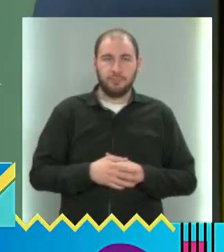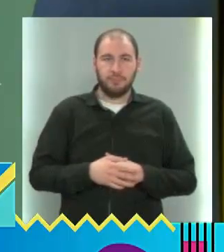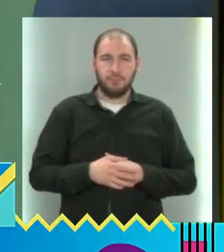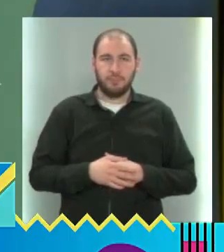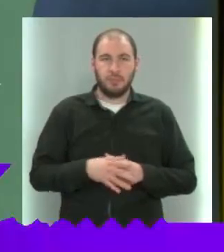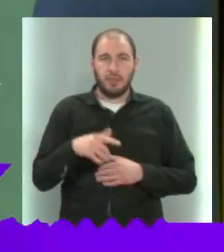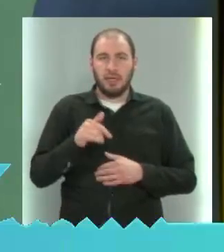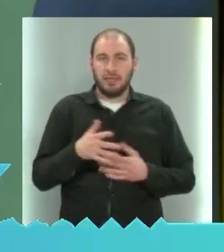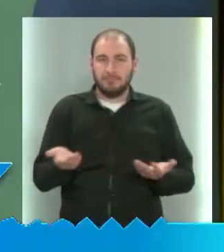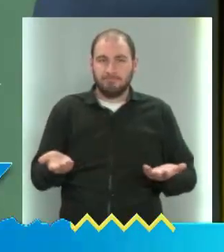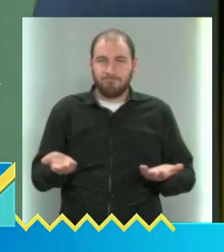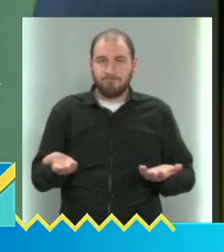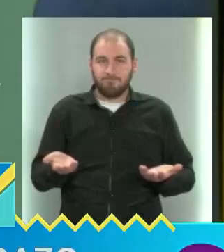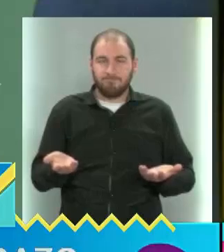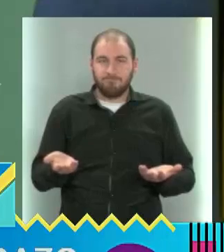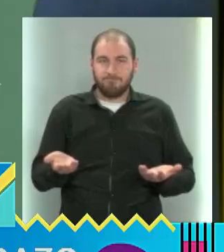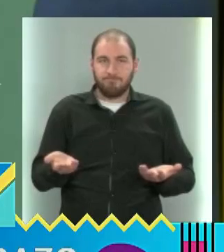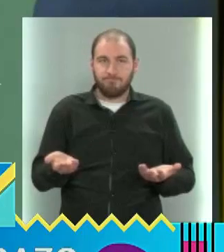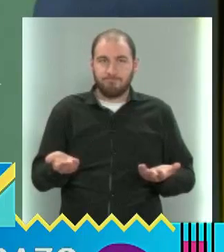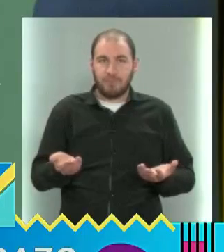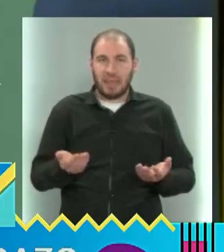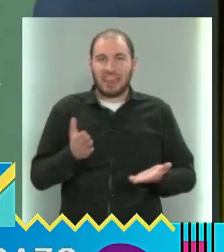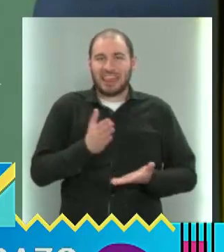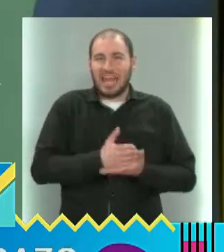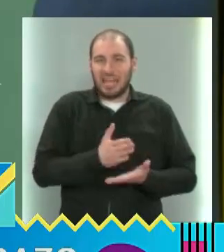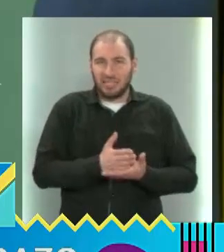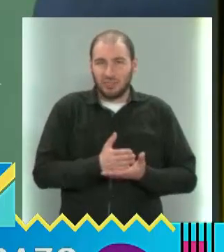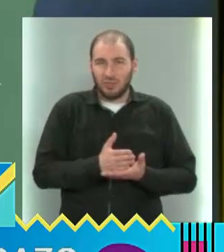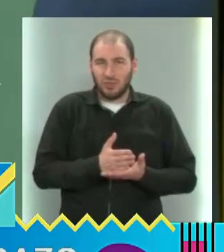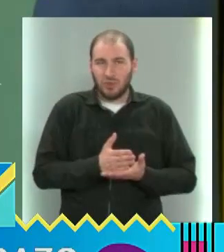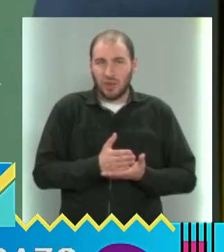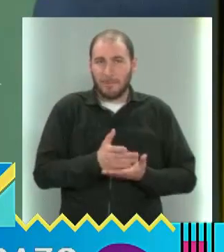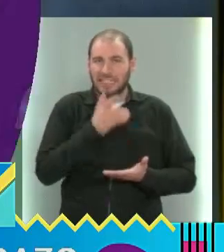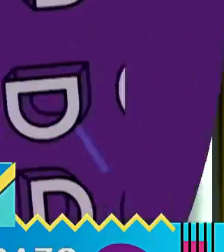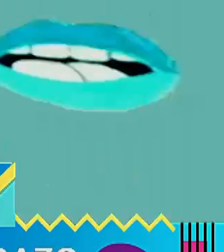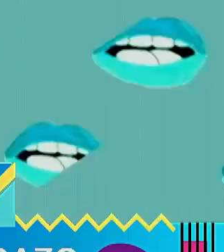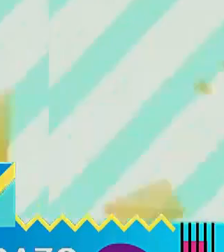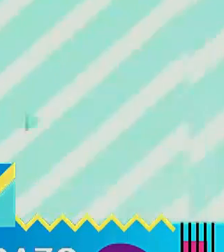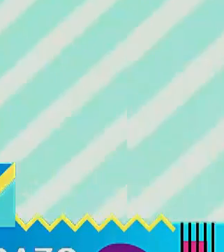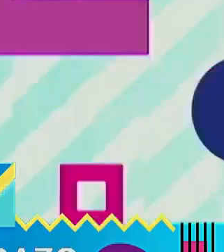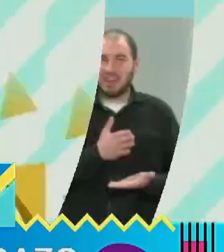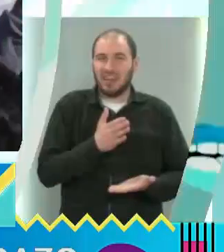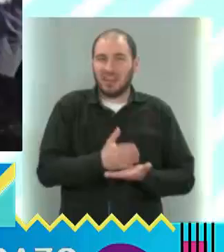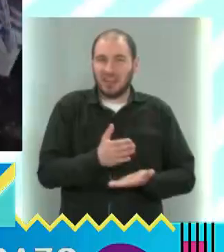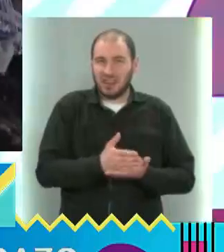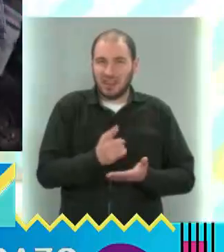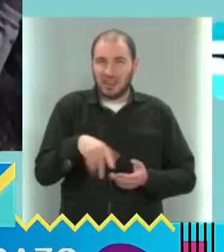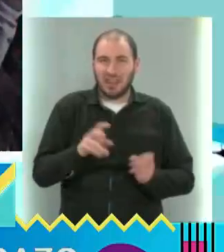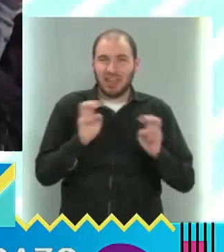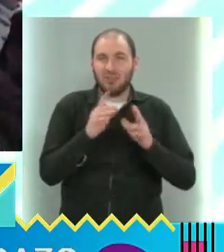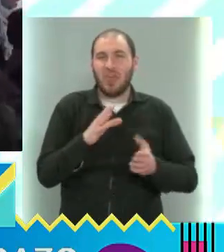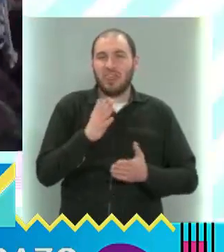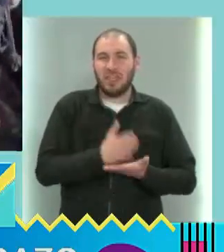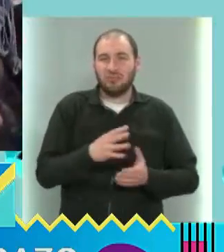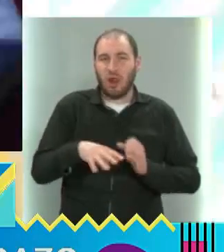no veo que un derecho, o sea, no veo este derecho que quieren llamar como derecho al